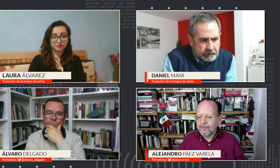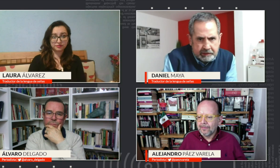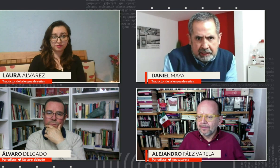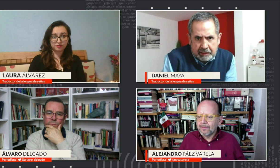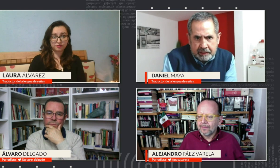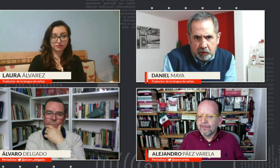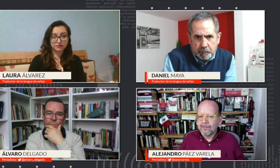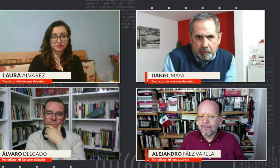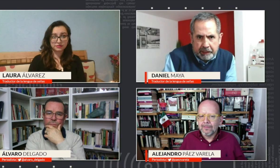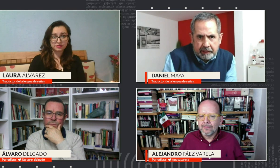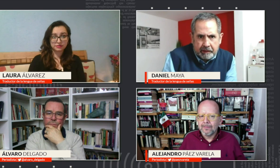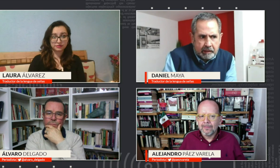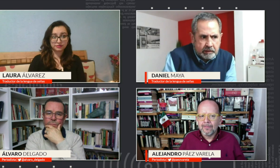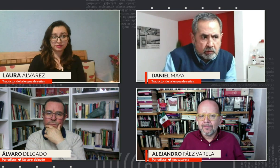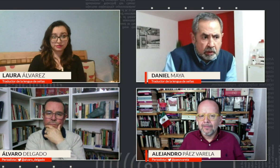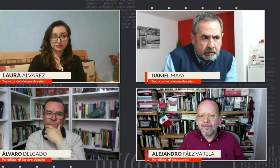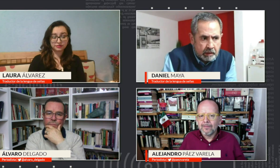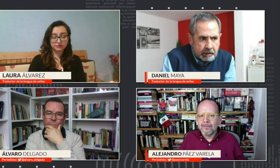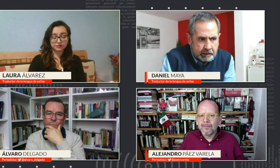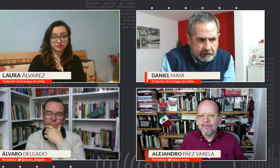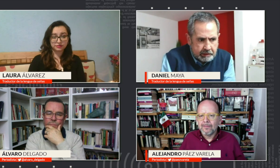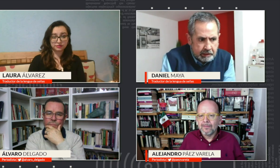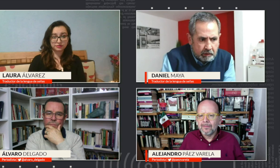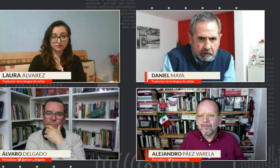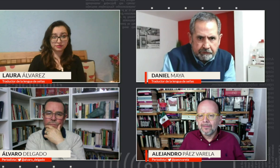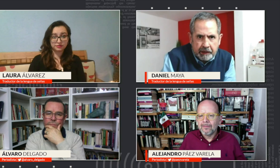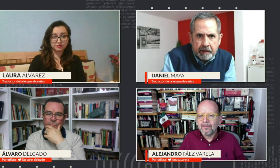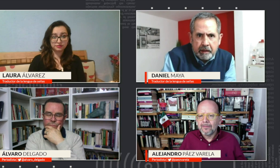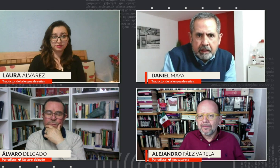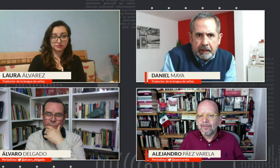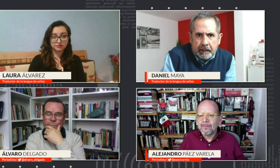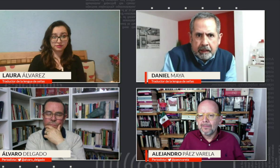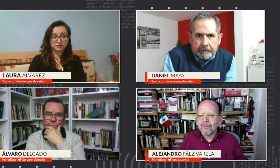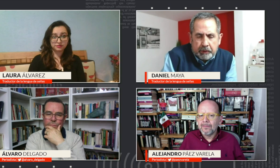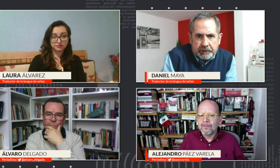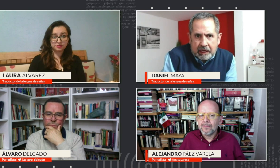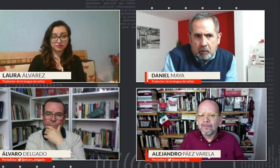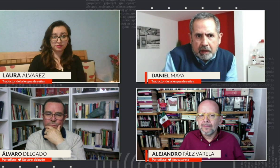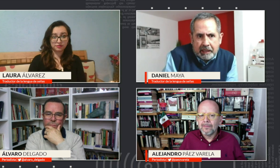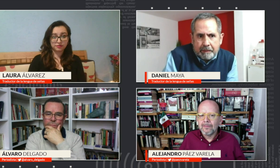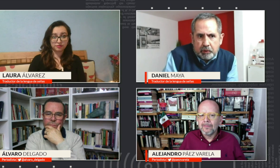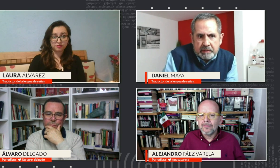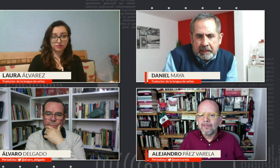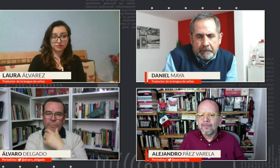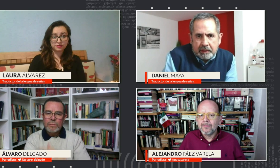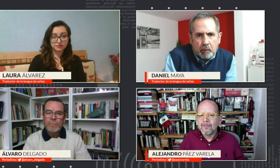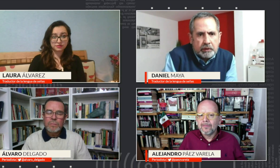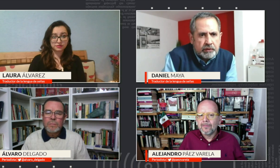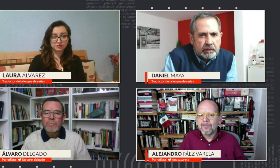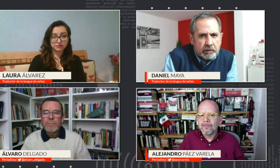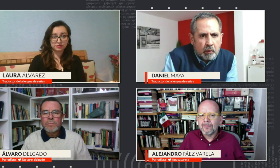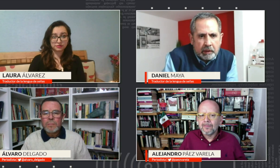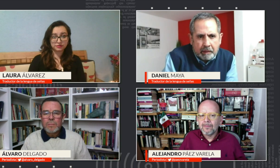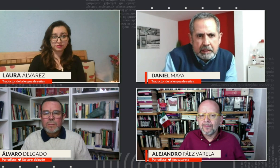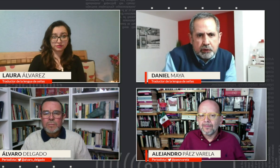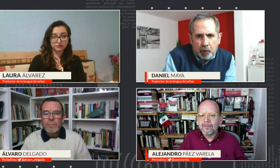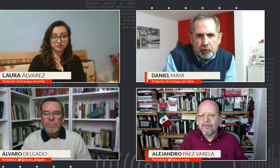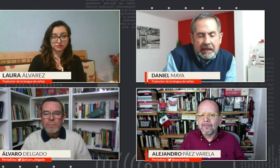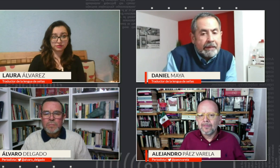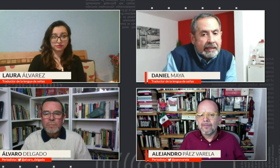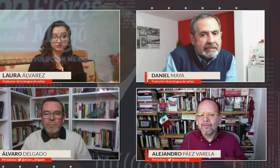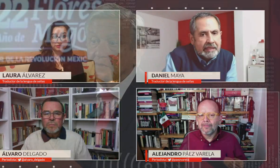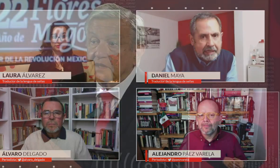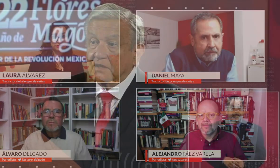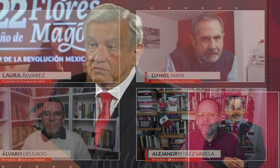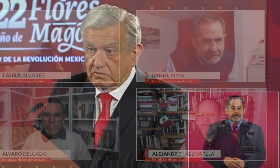tienen datos exactos por parte del Instituto Nacional de Estadística y Geografía, pero se calcula que hay aproximadamente 450,000